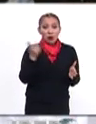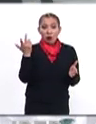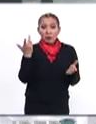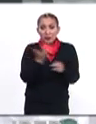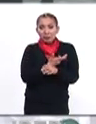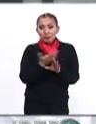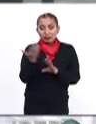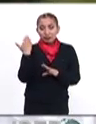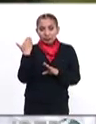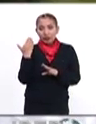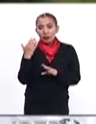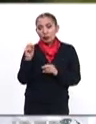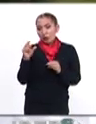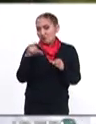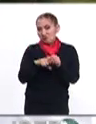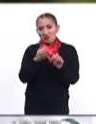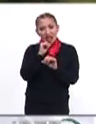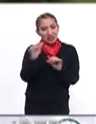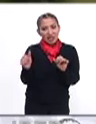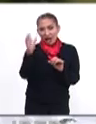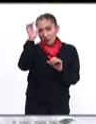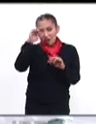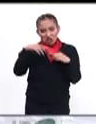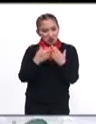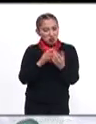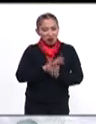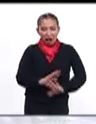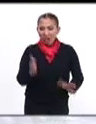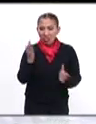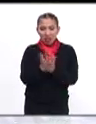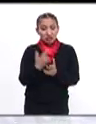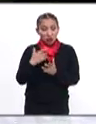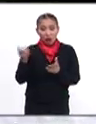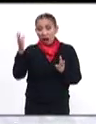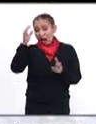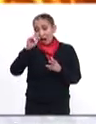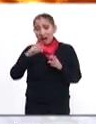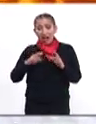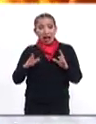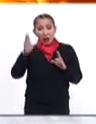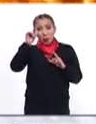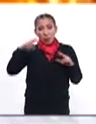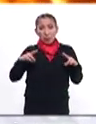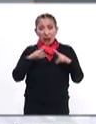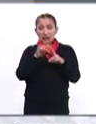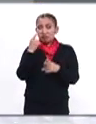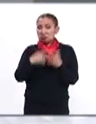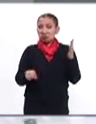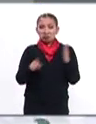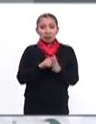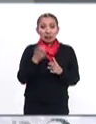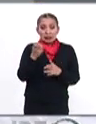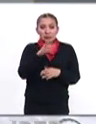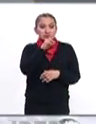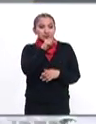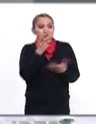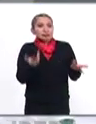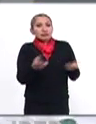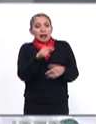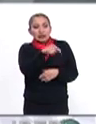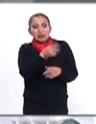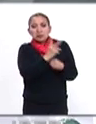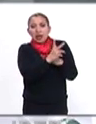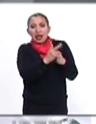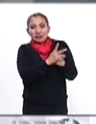lo sucedido o no forma parte de estas reuniones, negó el Acuerdo de París, en fin, y eso preocupa porque también son de